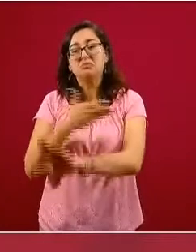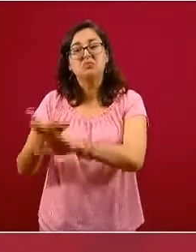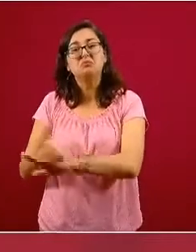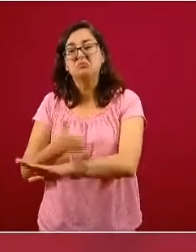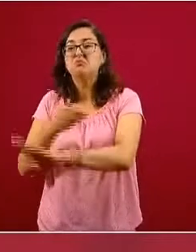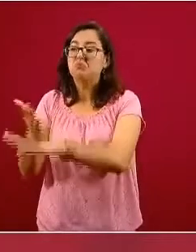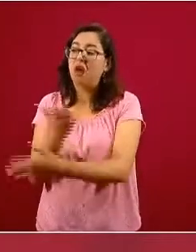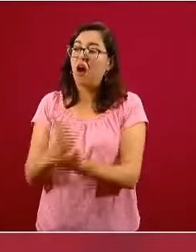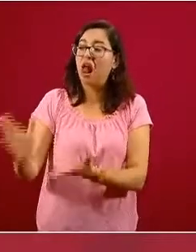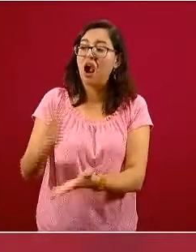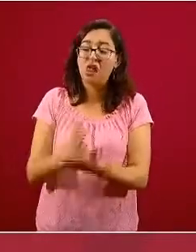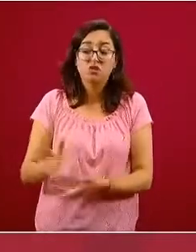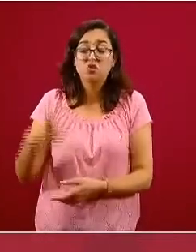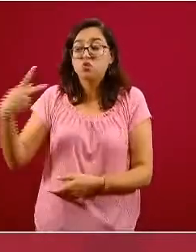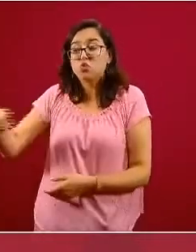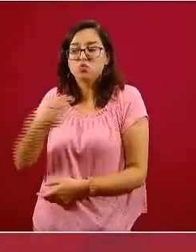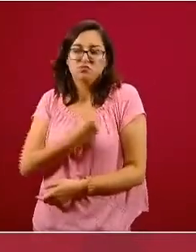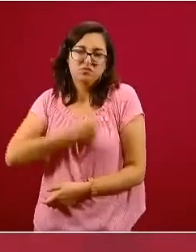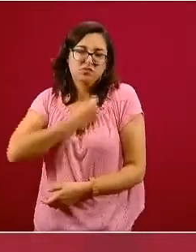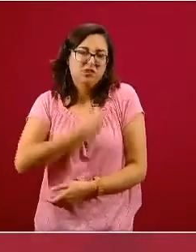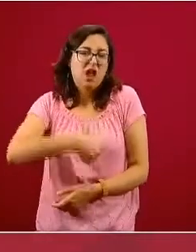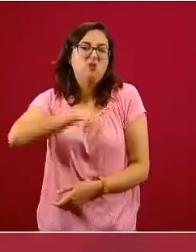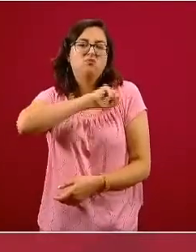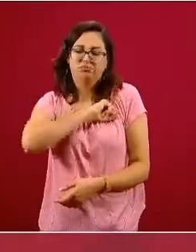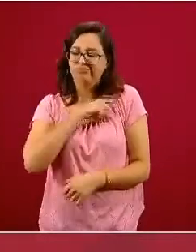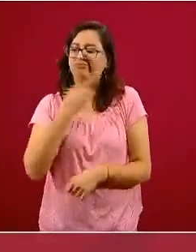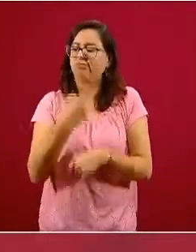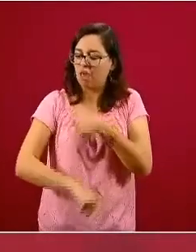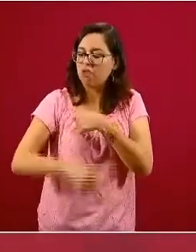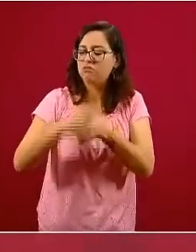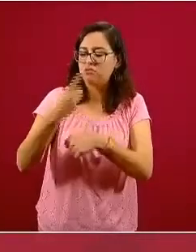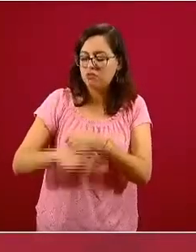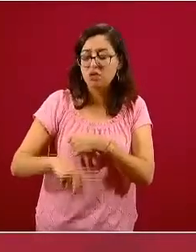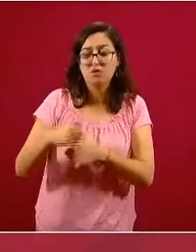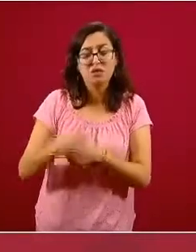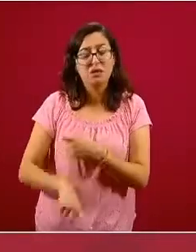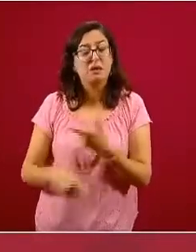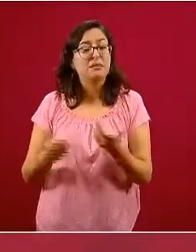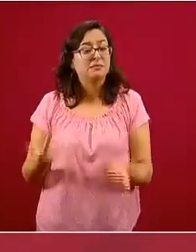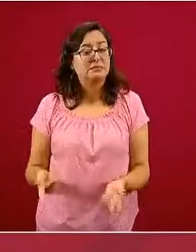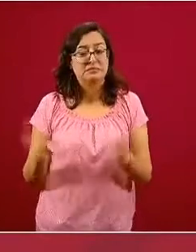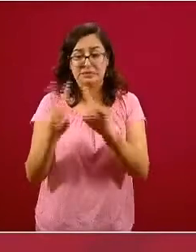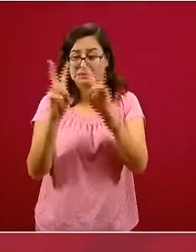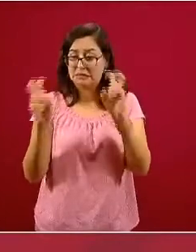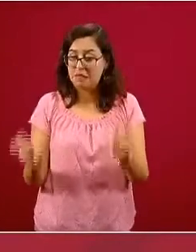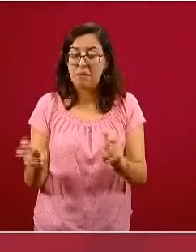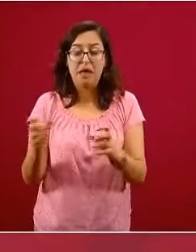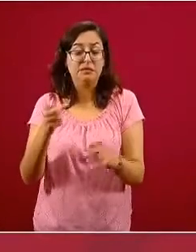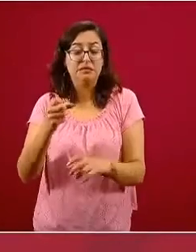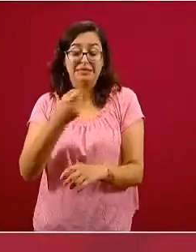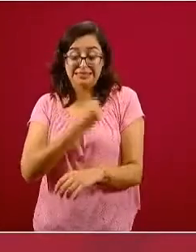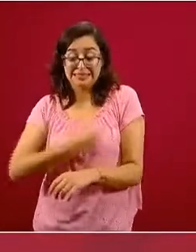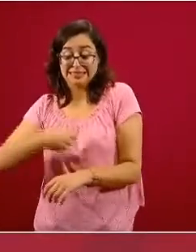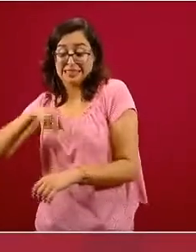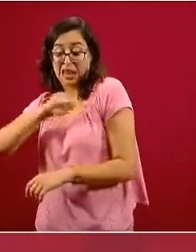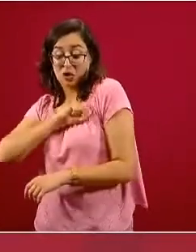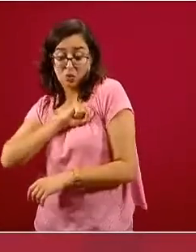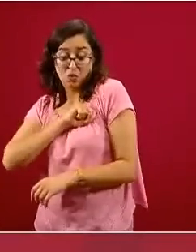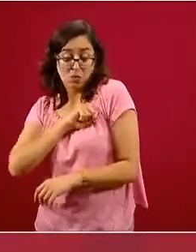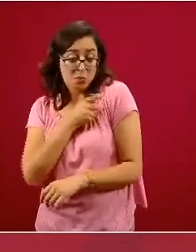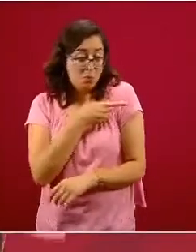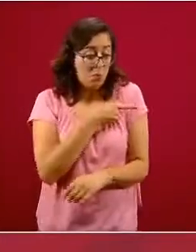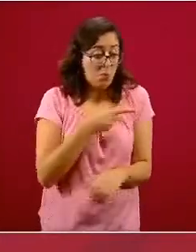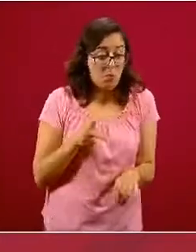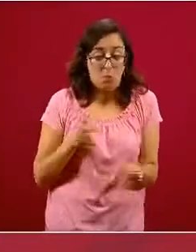salud. En casi cualquier aspecto de la salud pública existe una correlación entre